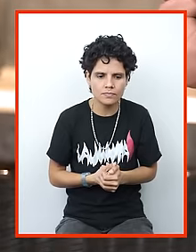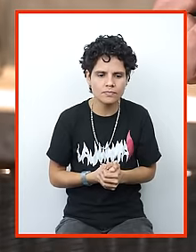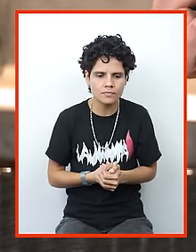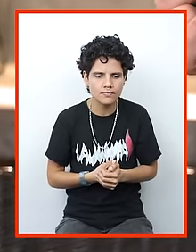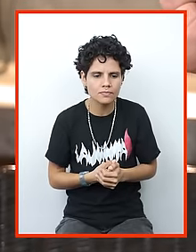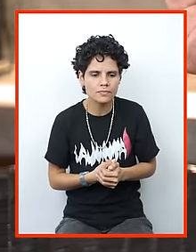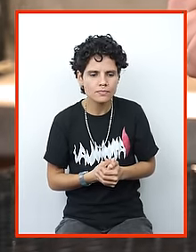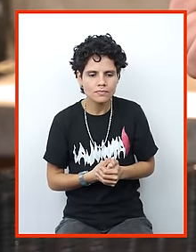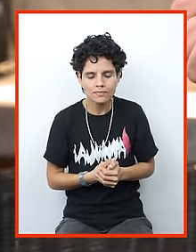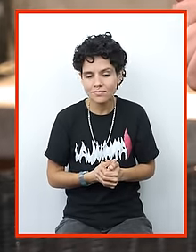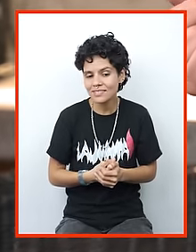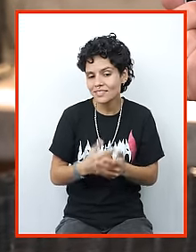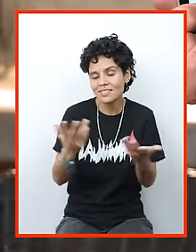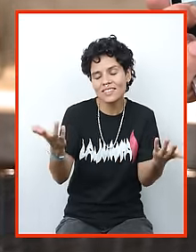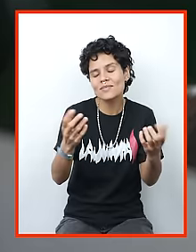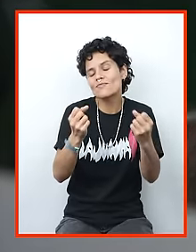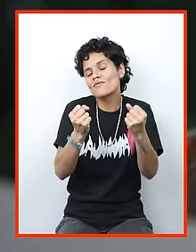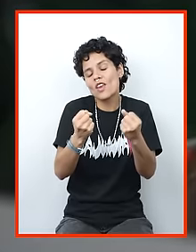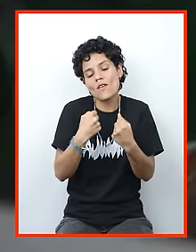encanta que seas tan fuerte